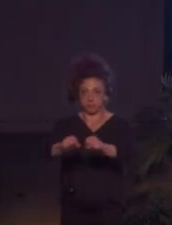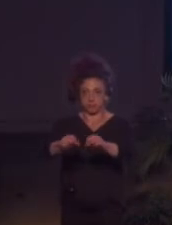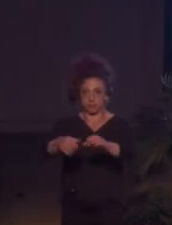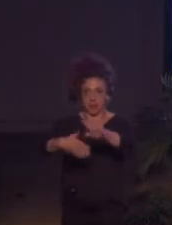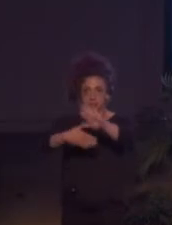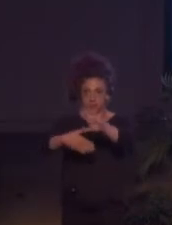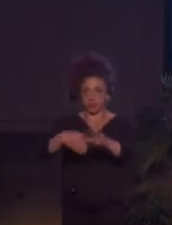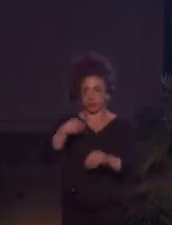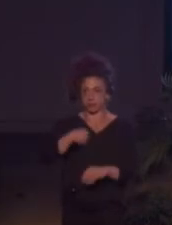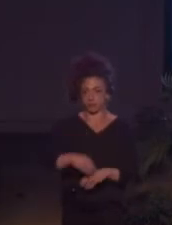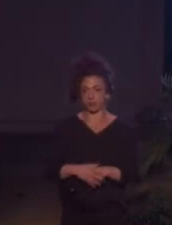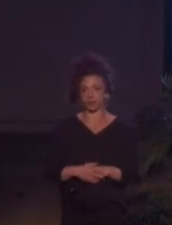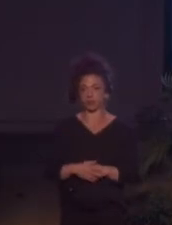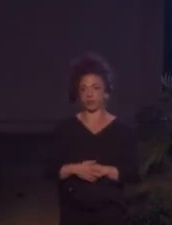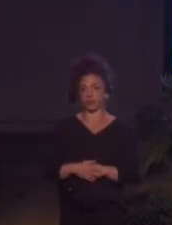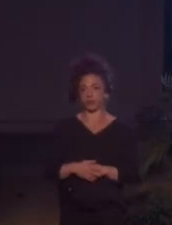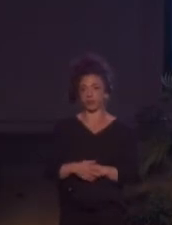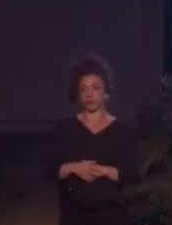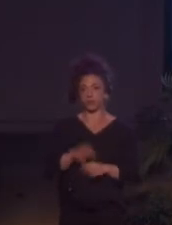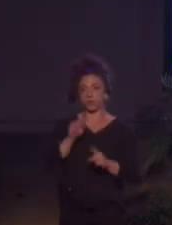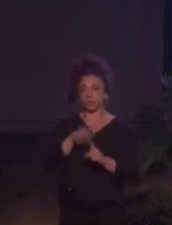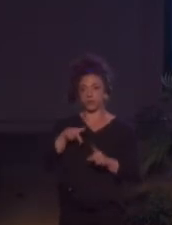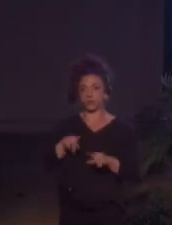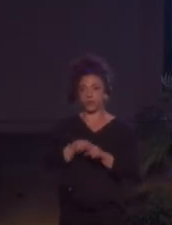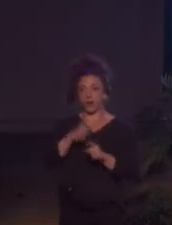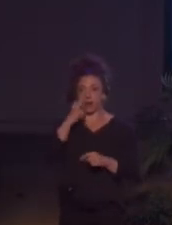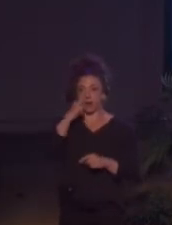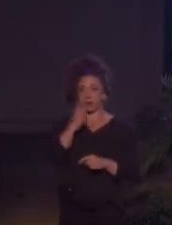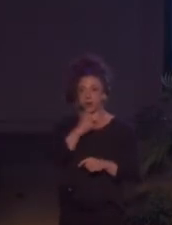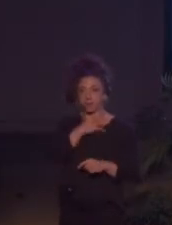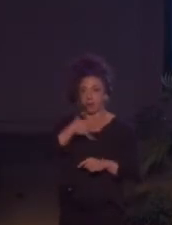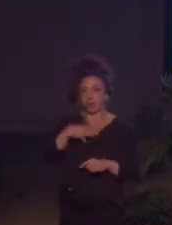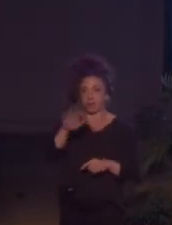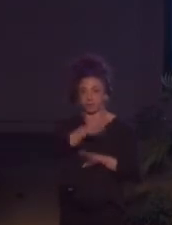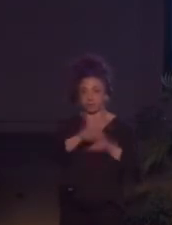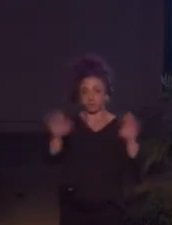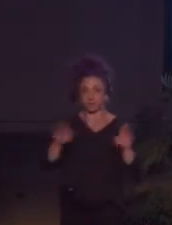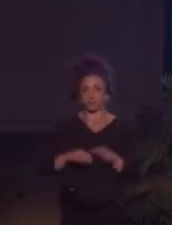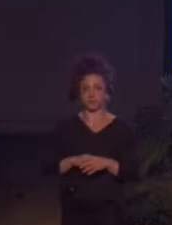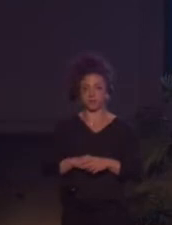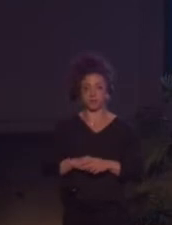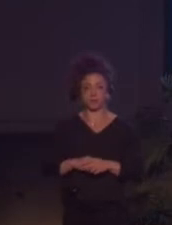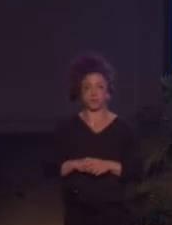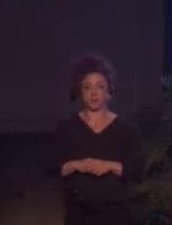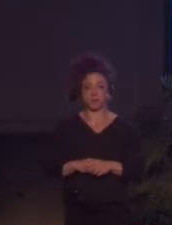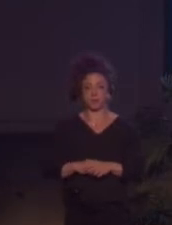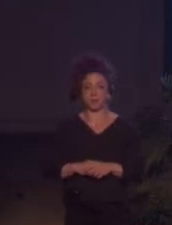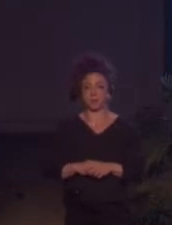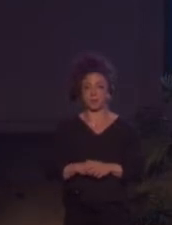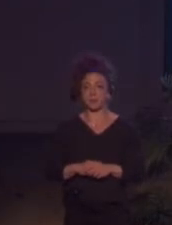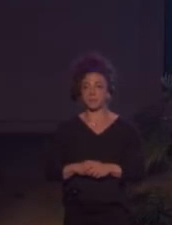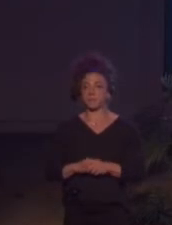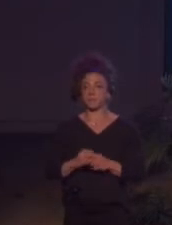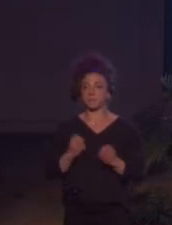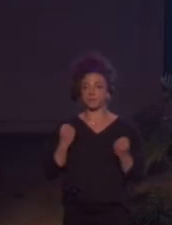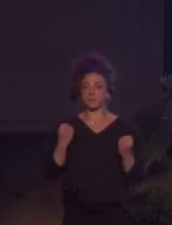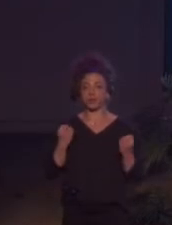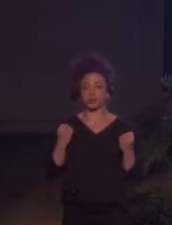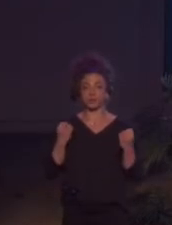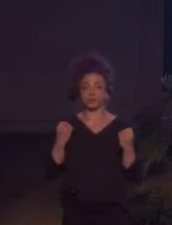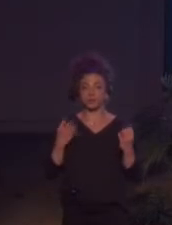perspectiva blanca y europea. May, Bai, ba, horrekin pixkat